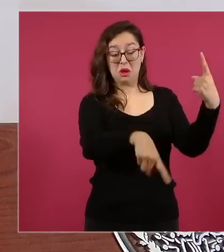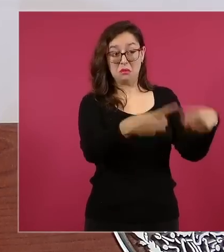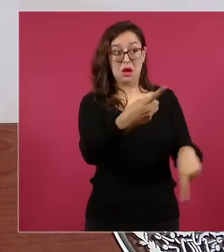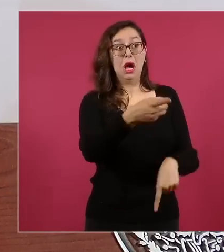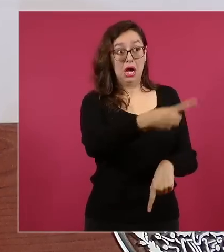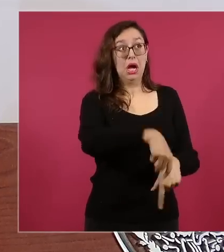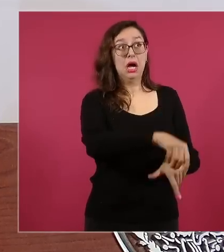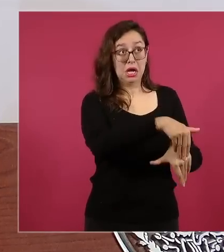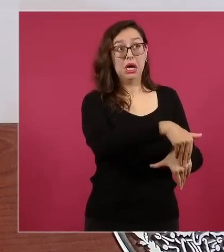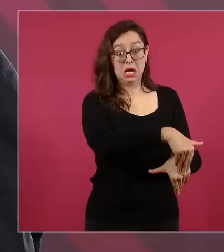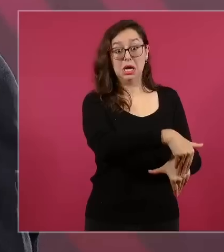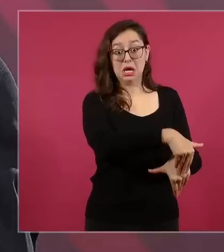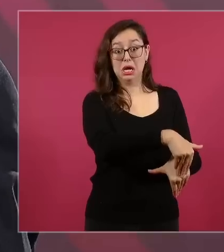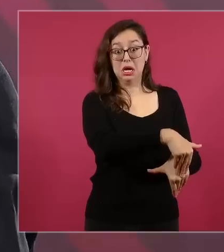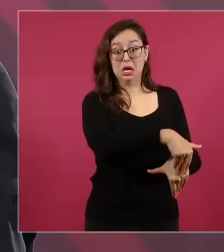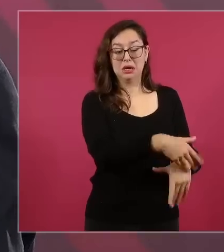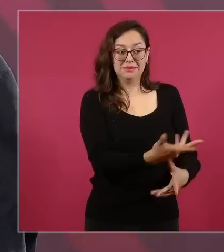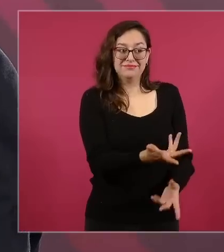y